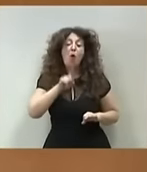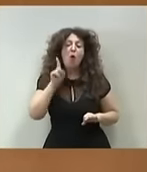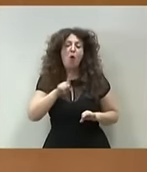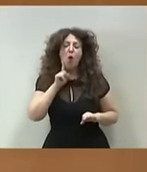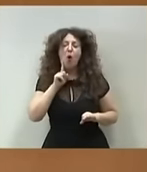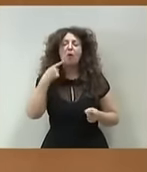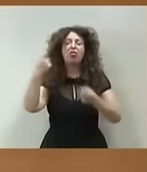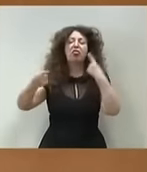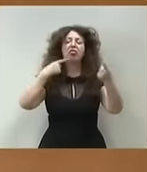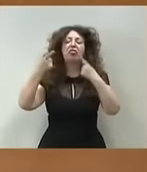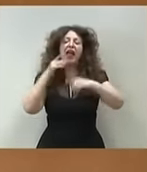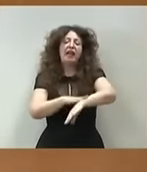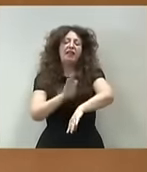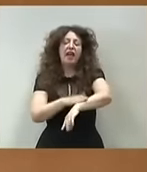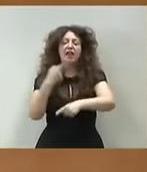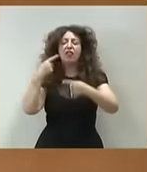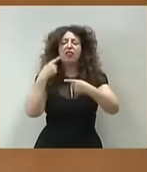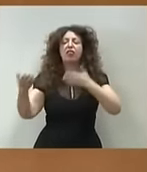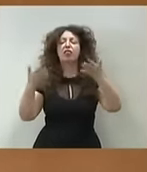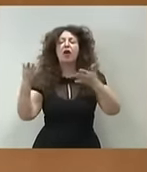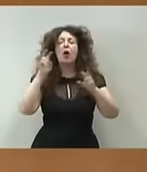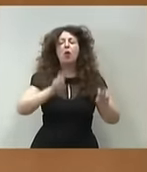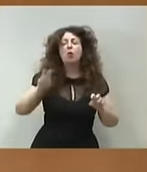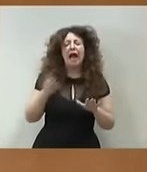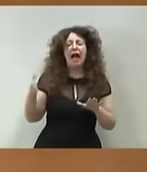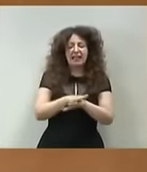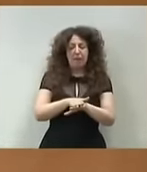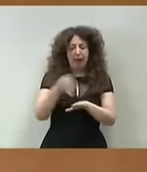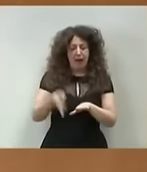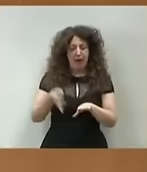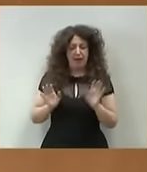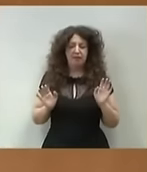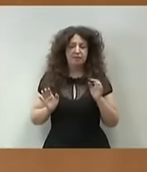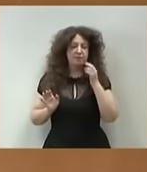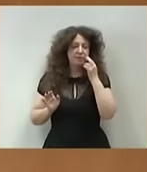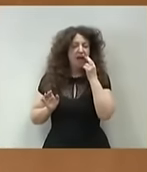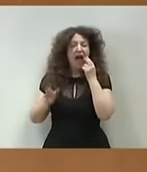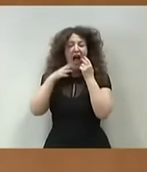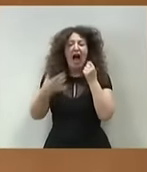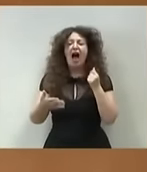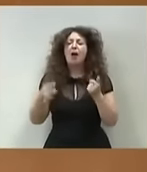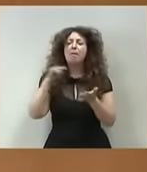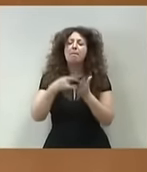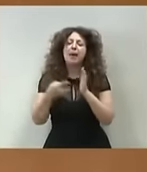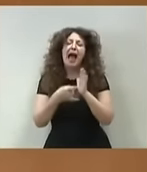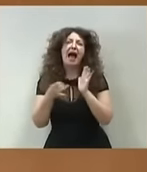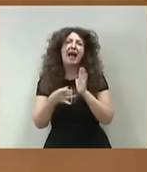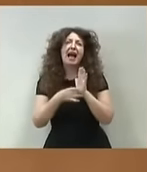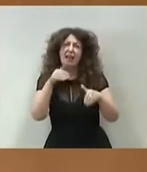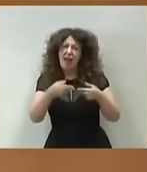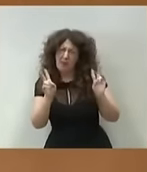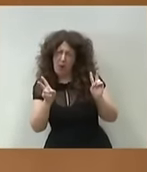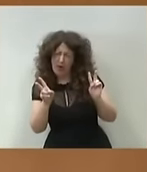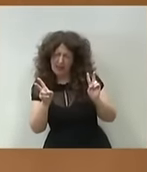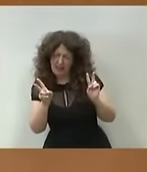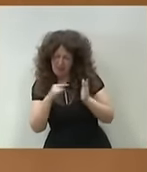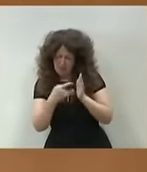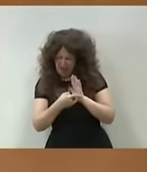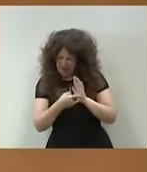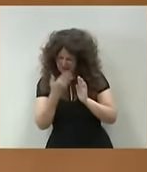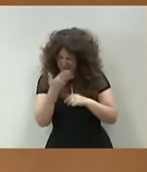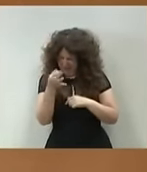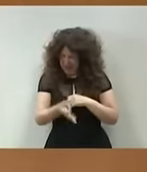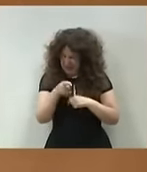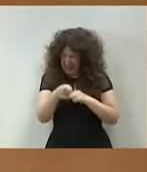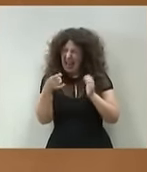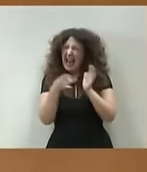que populismo de izquierda que busca simplemente ocultar la verdad. Y ahora se han inventado un plan de calidad democrática. ¿En serio? ¿De verdad, señora